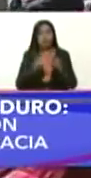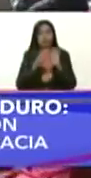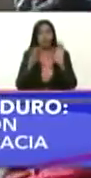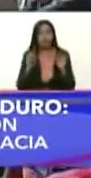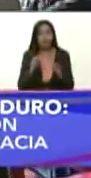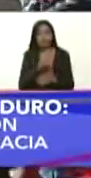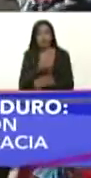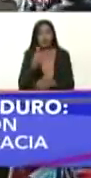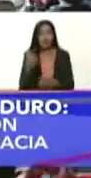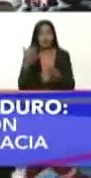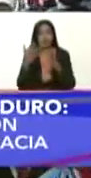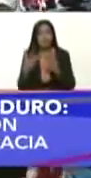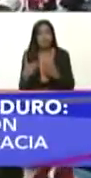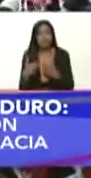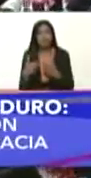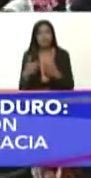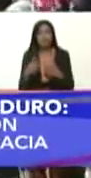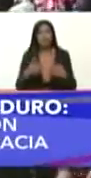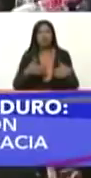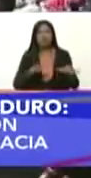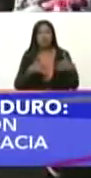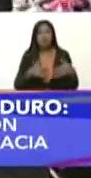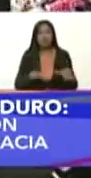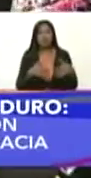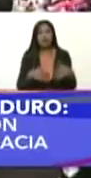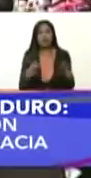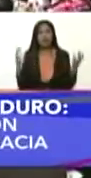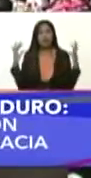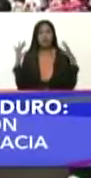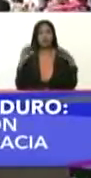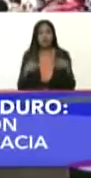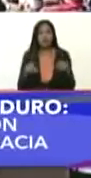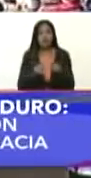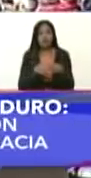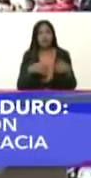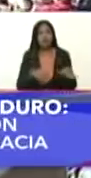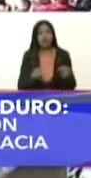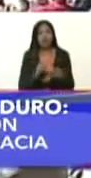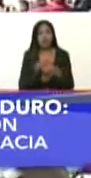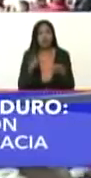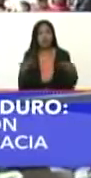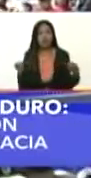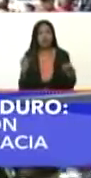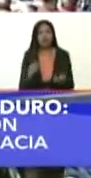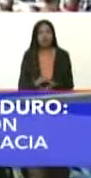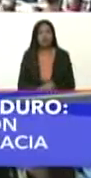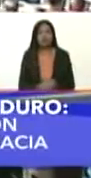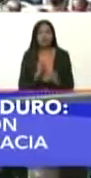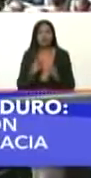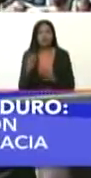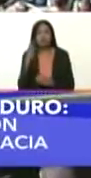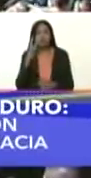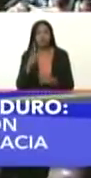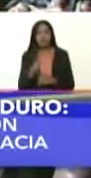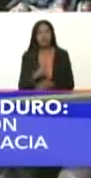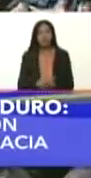en cada empresa de Guayana y en el conglomerado de Guayana en general. Por eso fíjate.